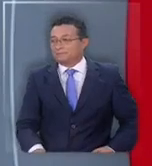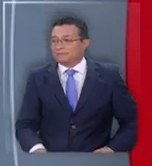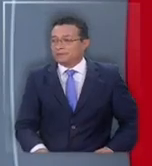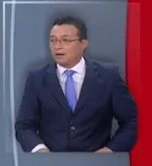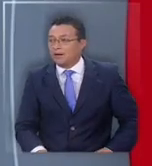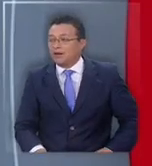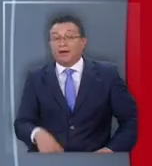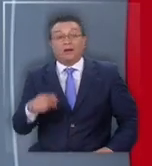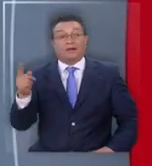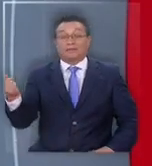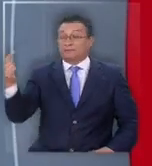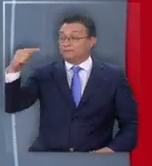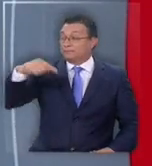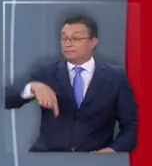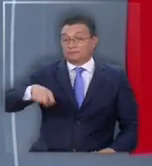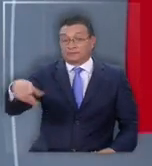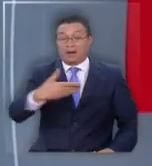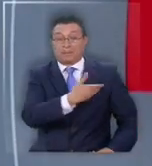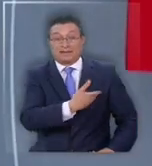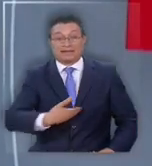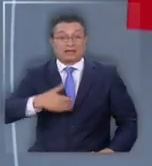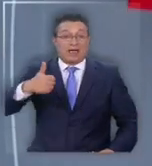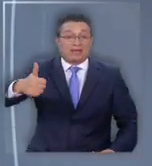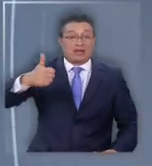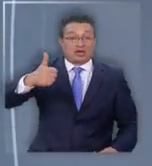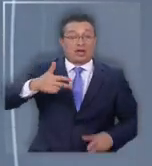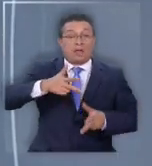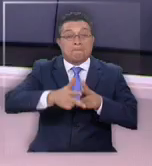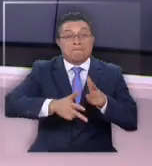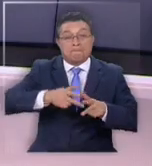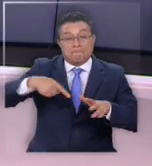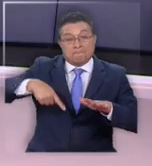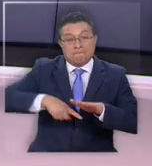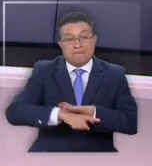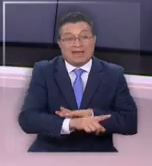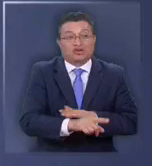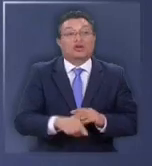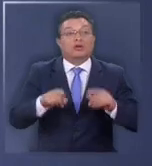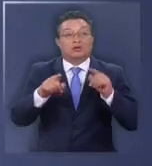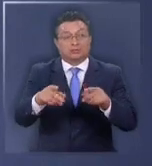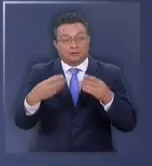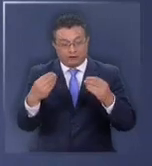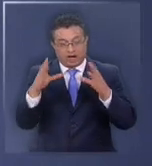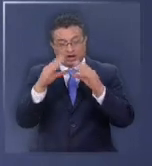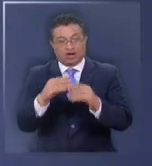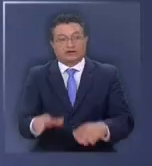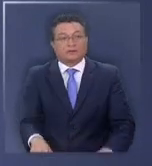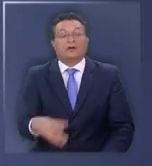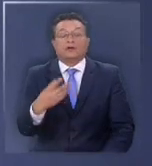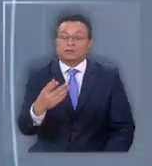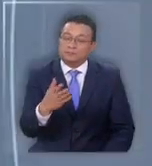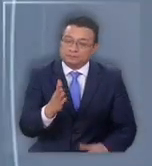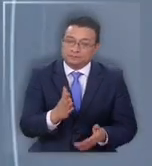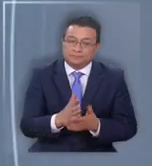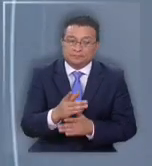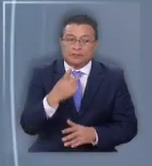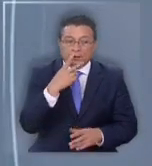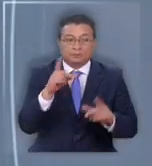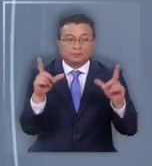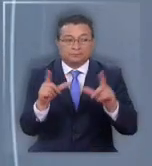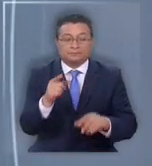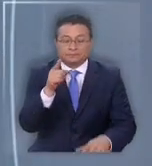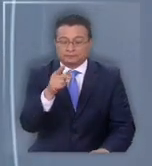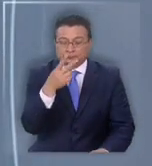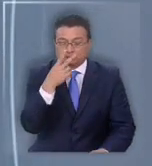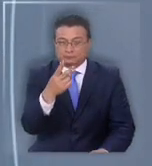y está con nosotros los de gran presidente del directorio de metros luís gracias por estar aquí buenas noches así que me partir por algo que bien la nota que es